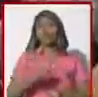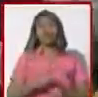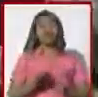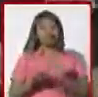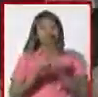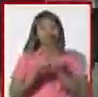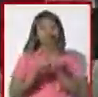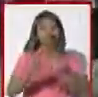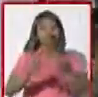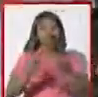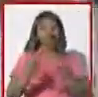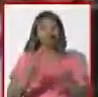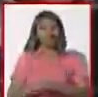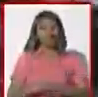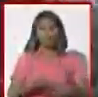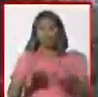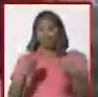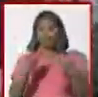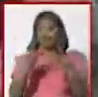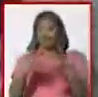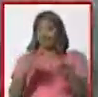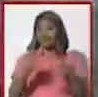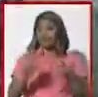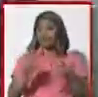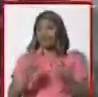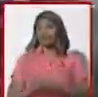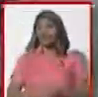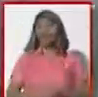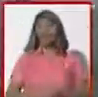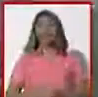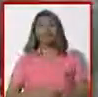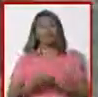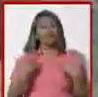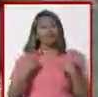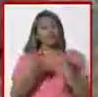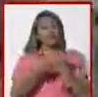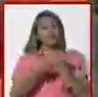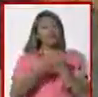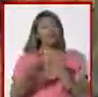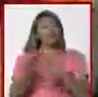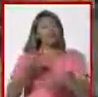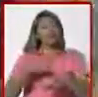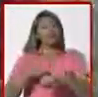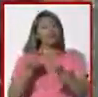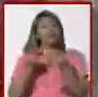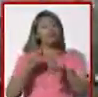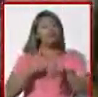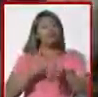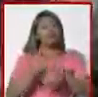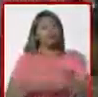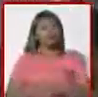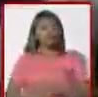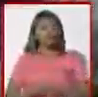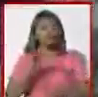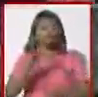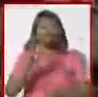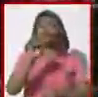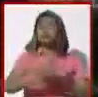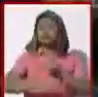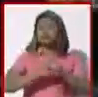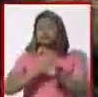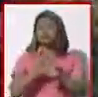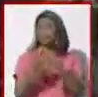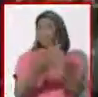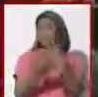¿Son legales las armas que tenía, las que se les ha secuestrado? Son una colección. ¿Qué tiempo que los tiene coleccionados? 40